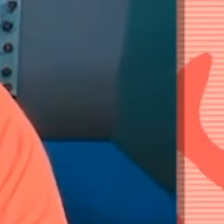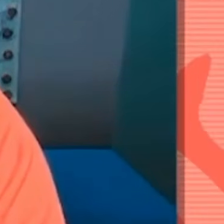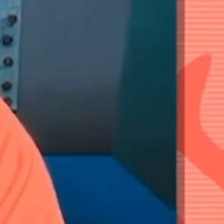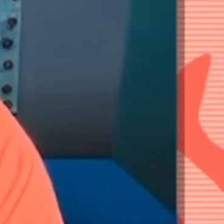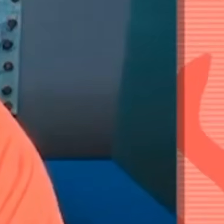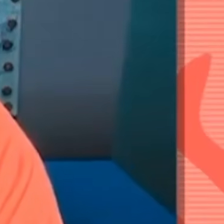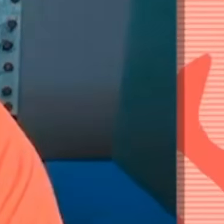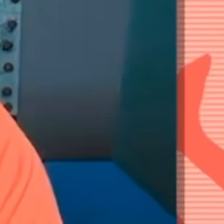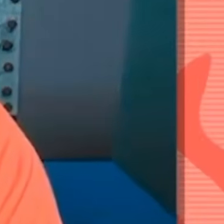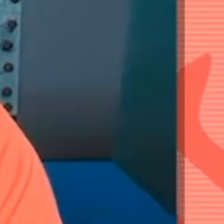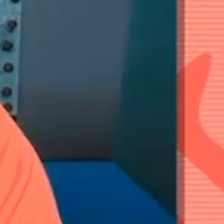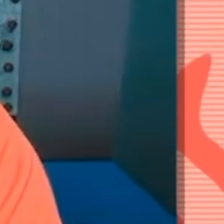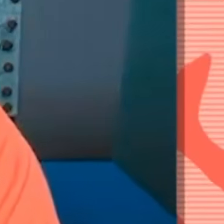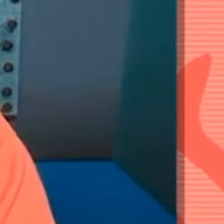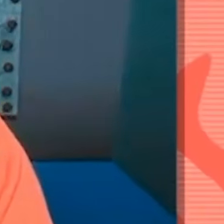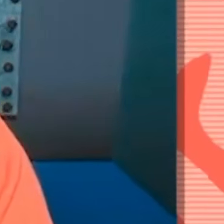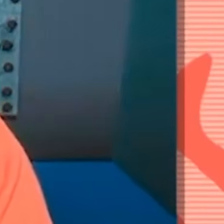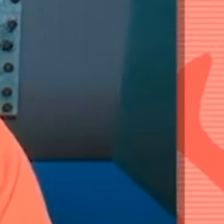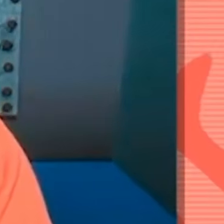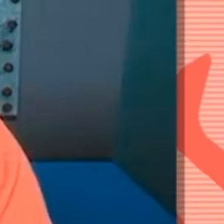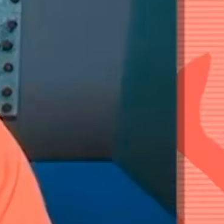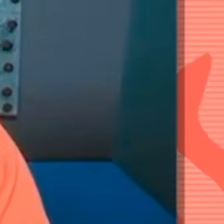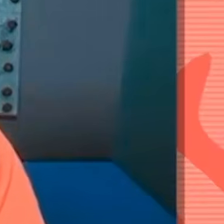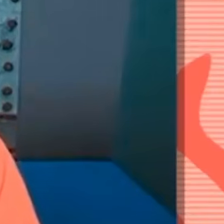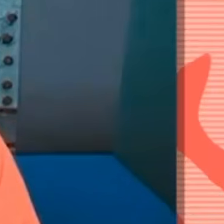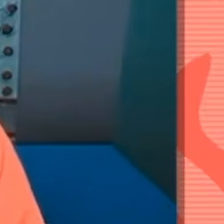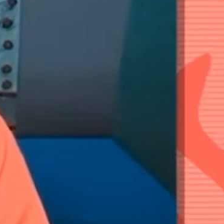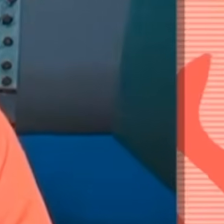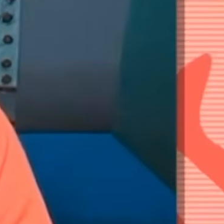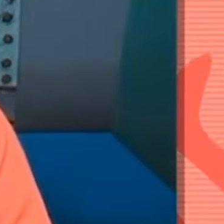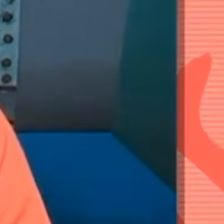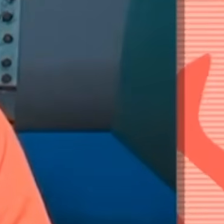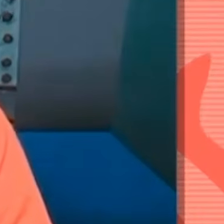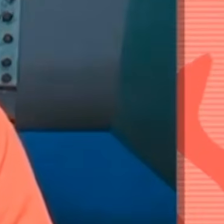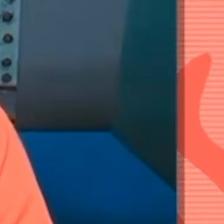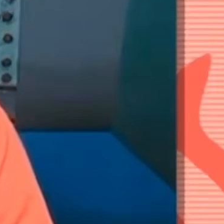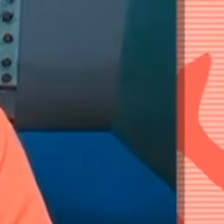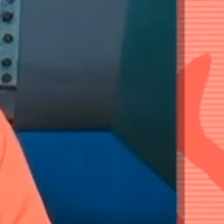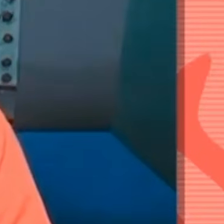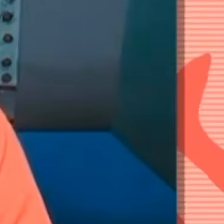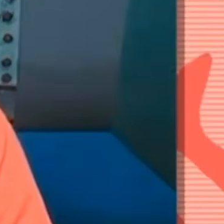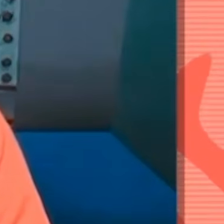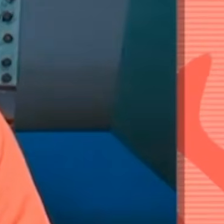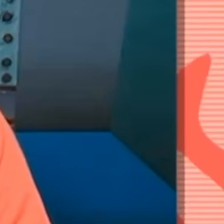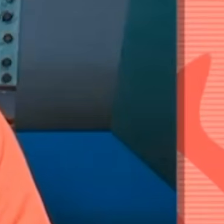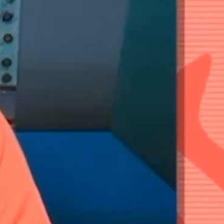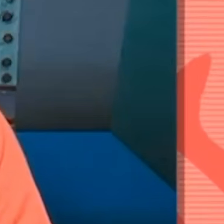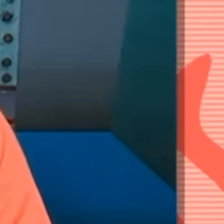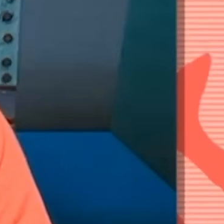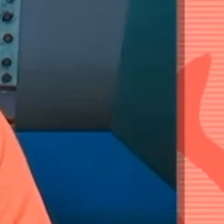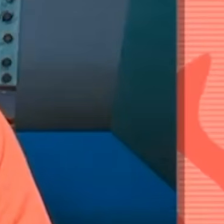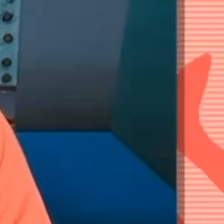bordo es que un agente de los Estados Unidos estranguló al Mencho y ahí Cuando llegaron, pues el tipo ya